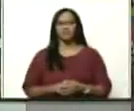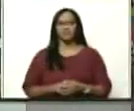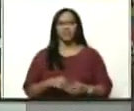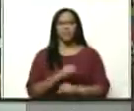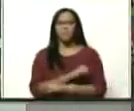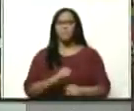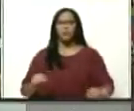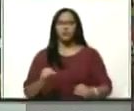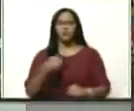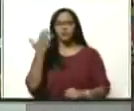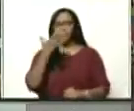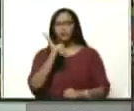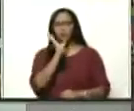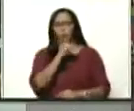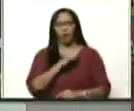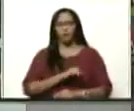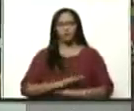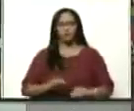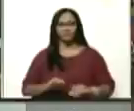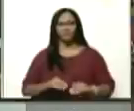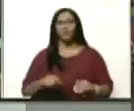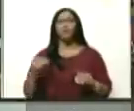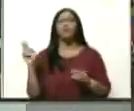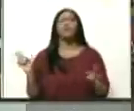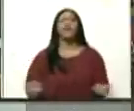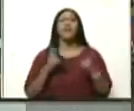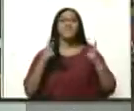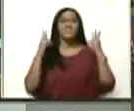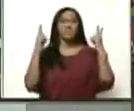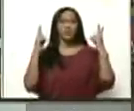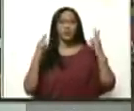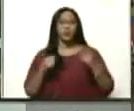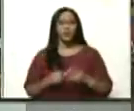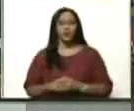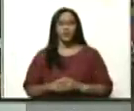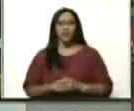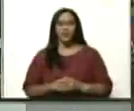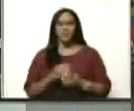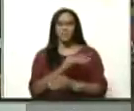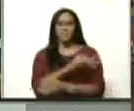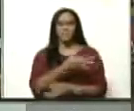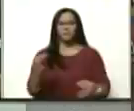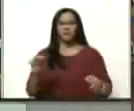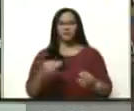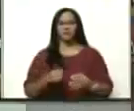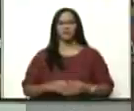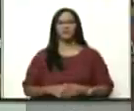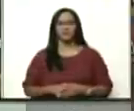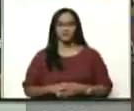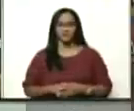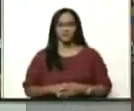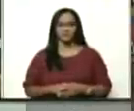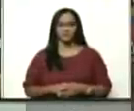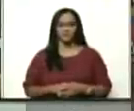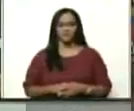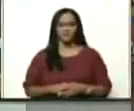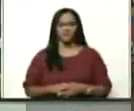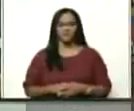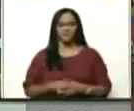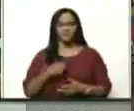incuestionable. Una victoria inobjetable, incuestionable.